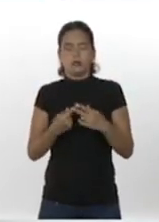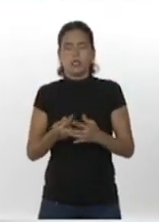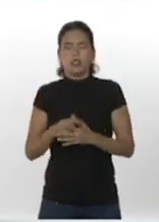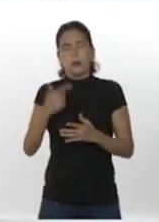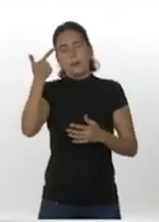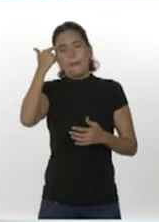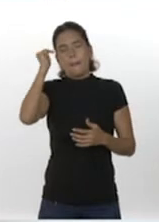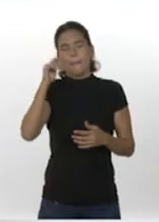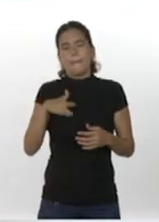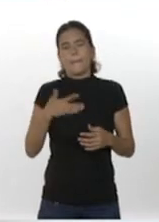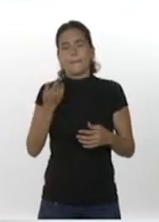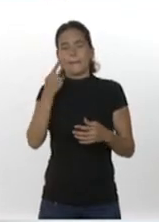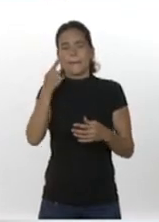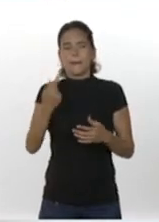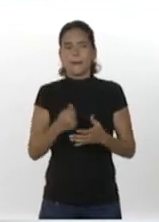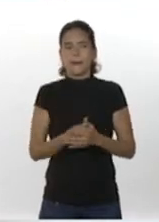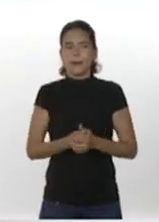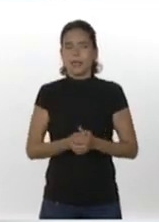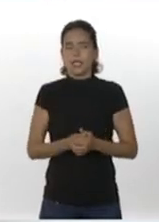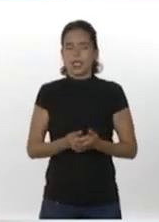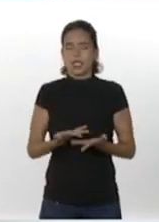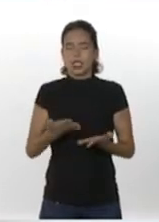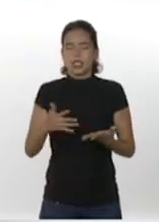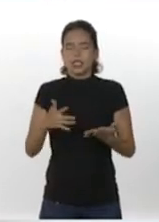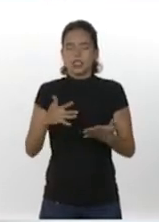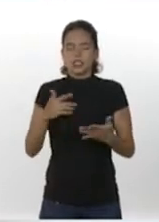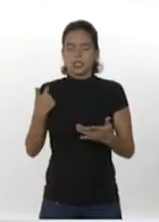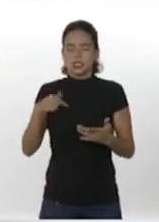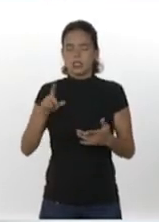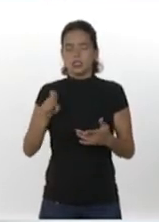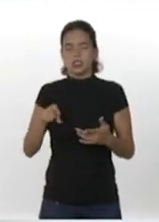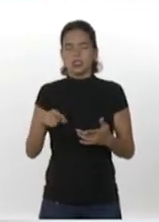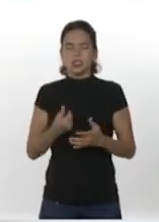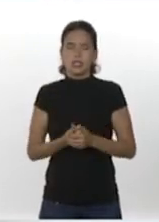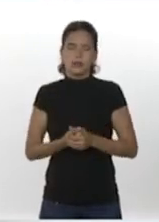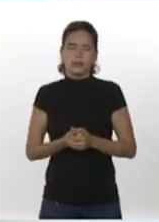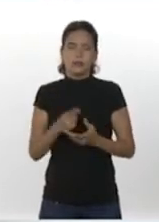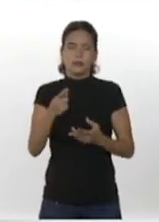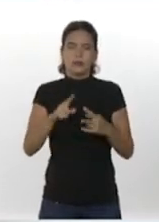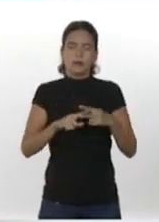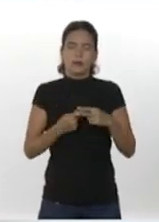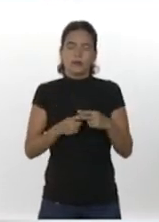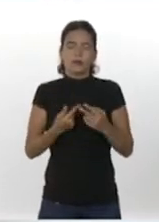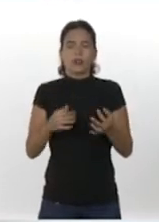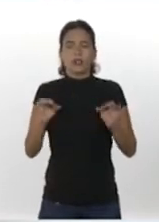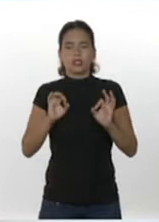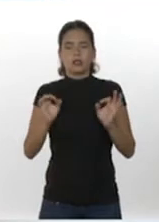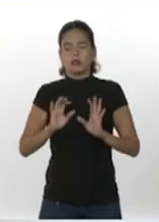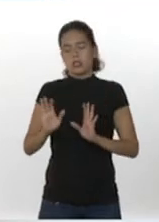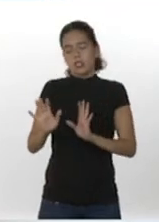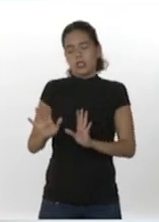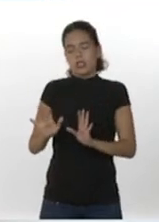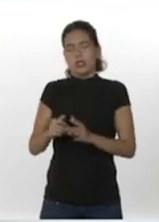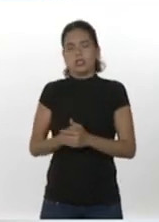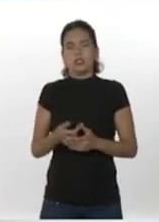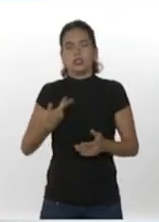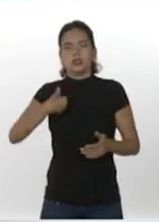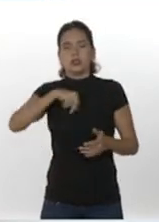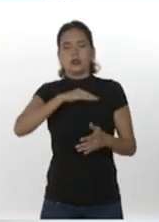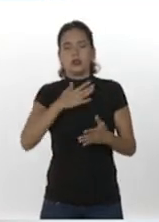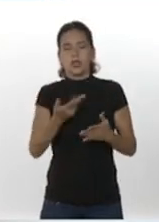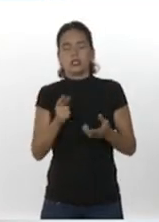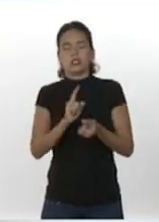para precisamente satisfacer las necesidades. Y bueno, estas herramientas no se van a quedar estáticas, sino que van a